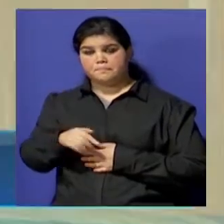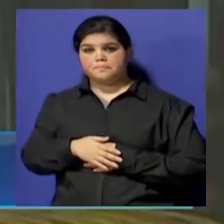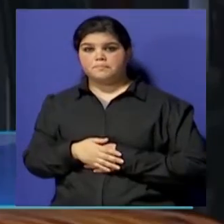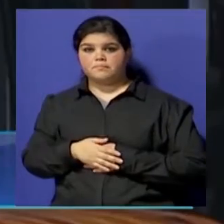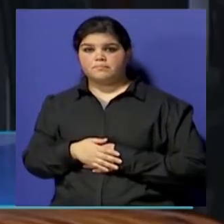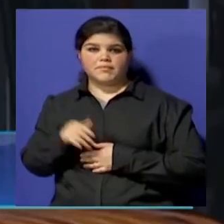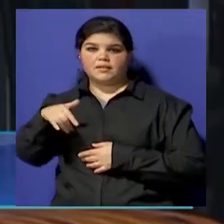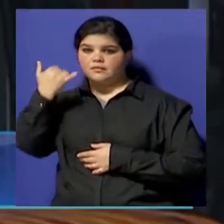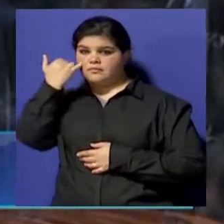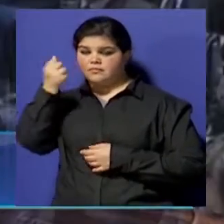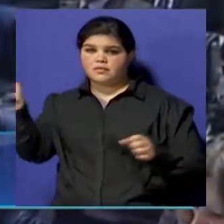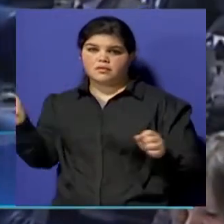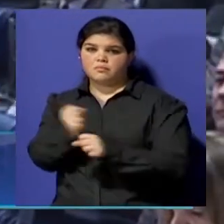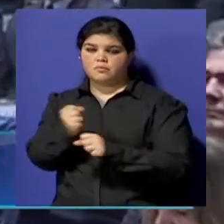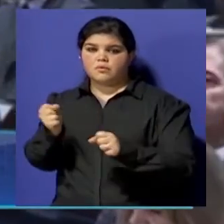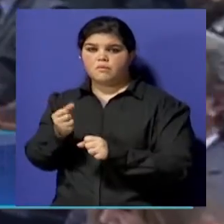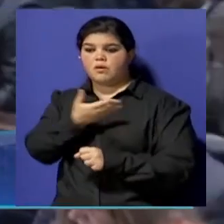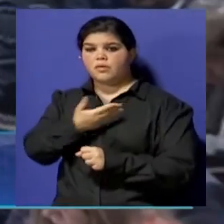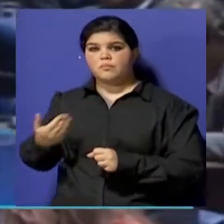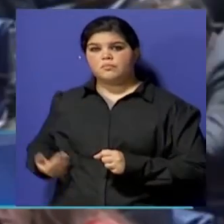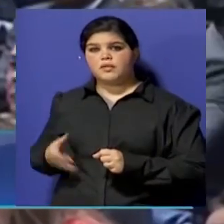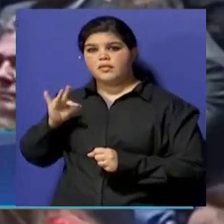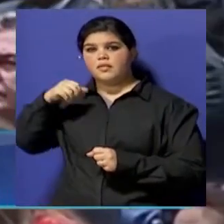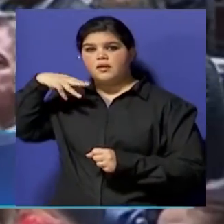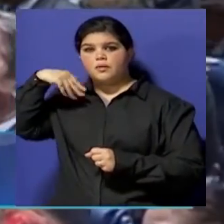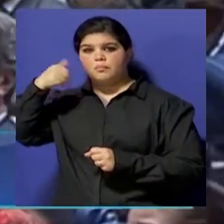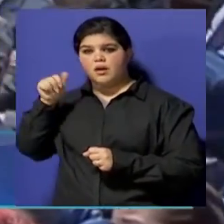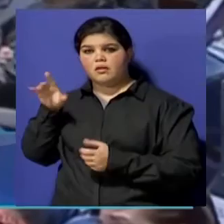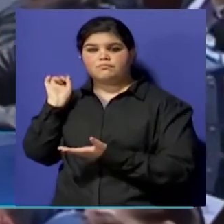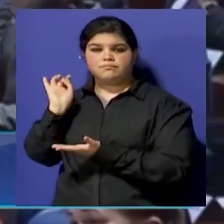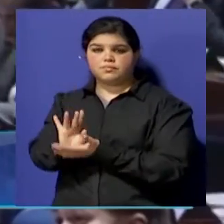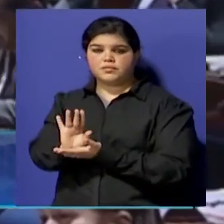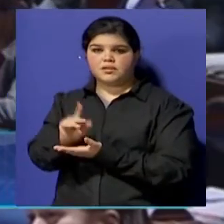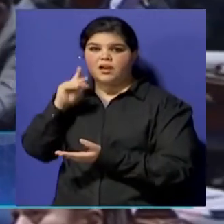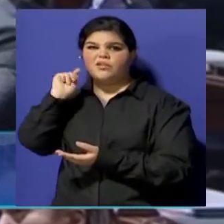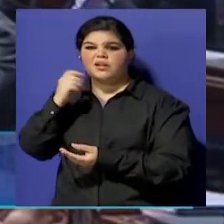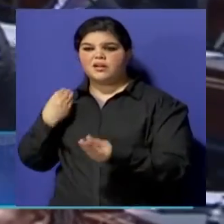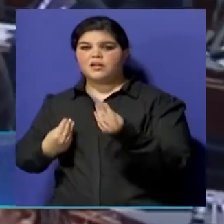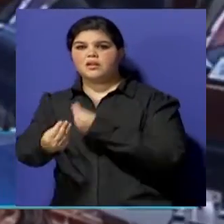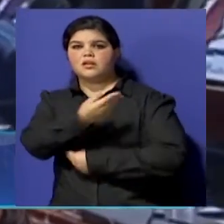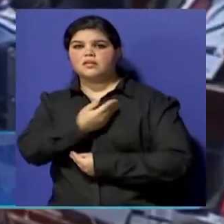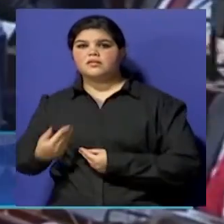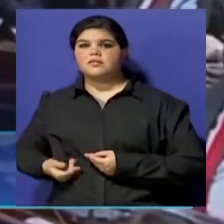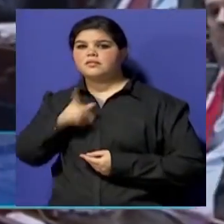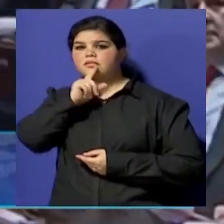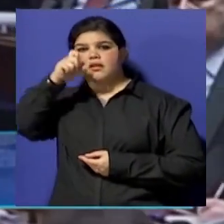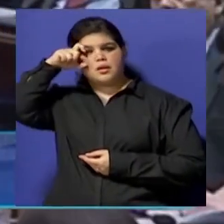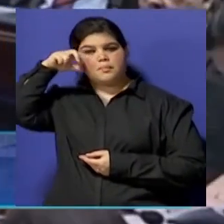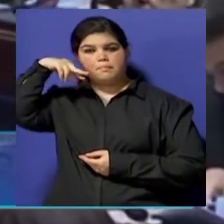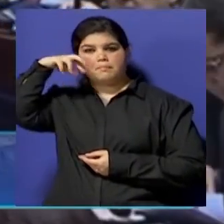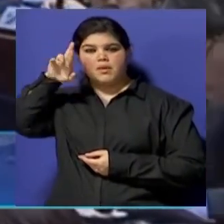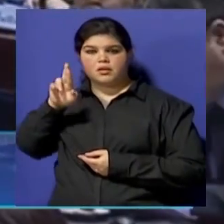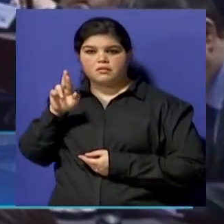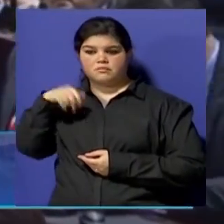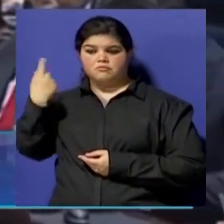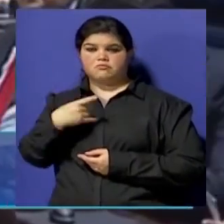la destitución de Dilma y bueno, la continuidad ahora al mando de la presidencia de Temer. Nosotros tuvimos la Universidad Nacional